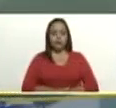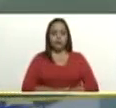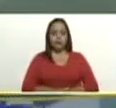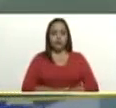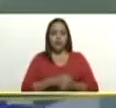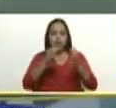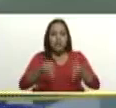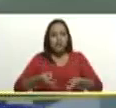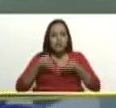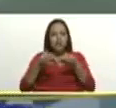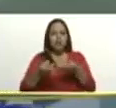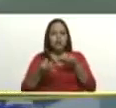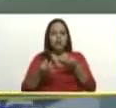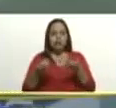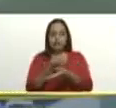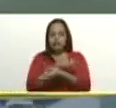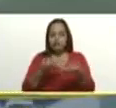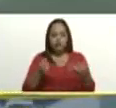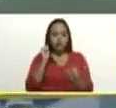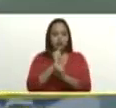siempre con la calidad